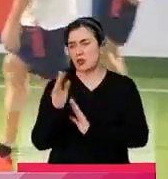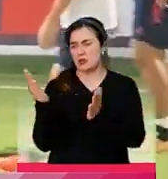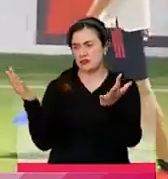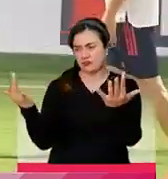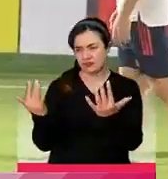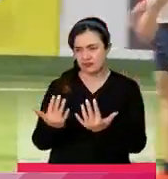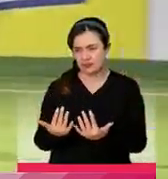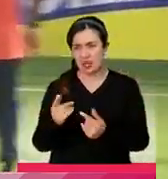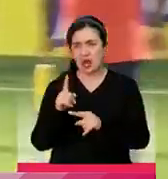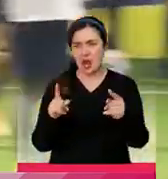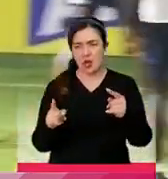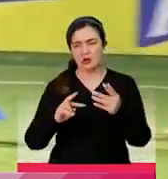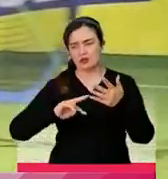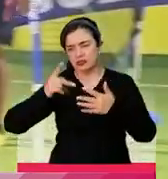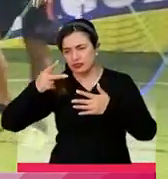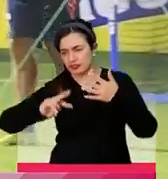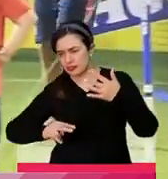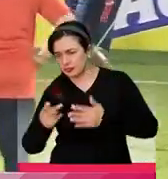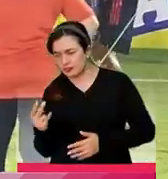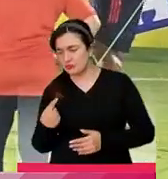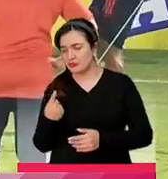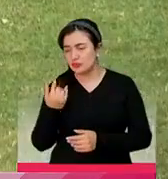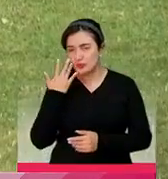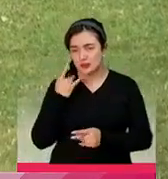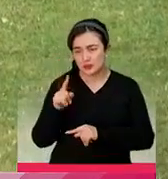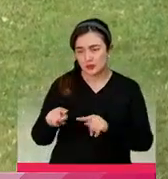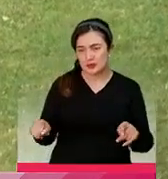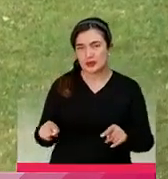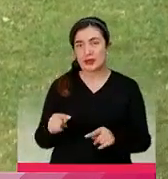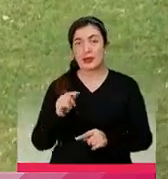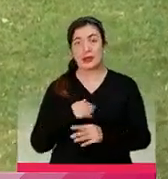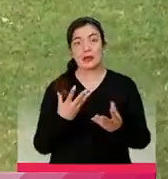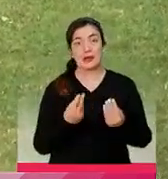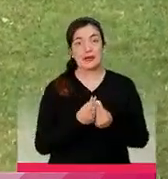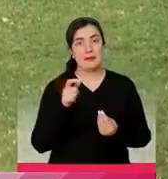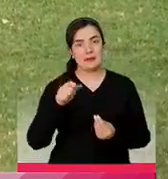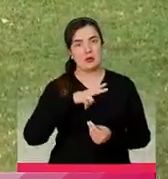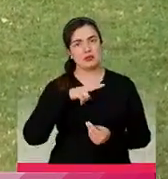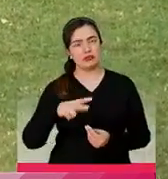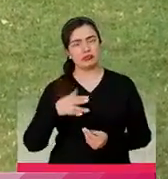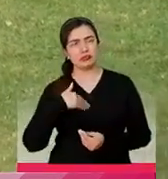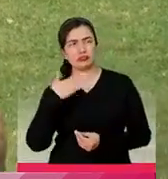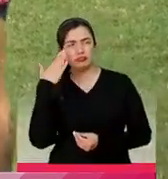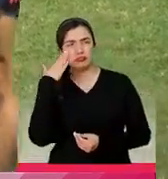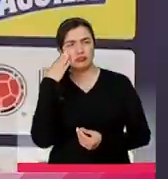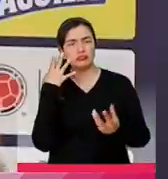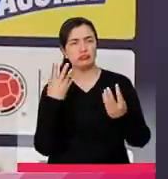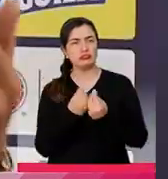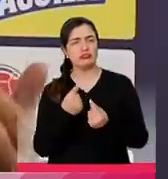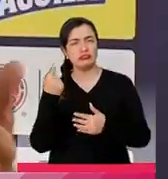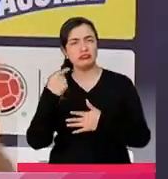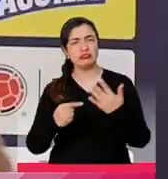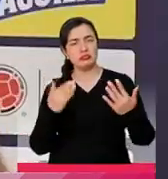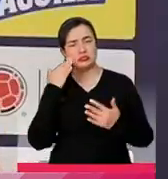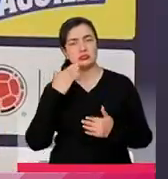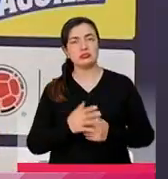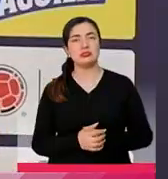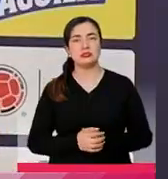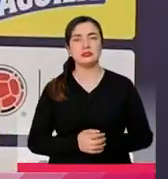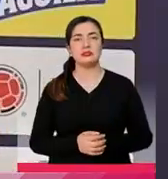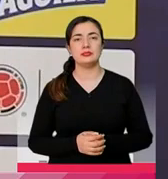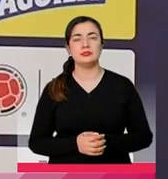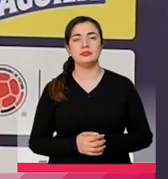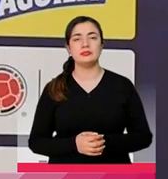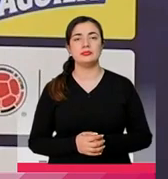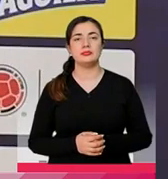bajas y altas que se han presentado en los últimos días pero el portugués afirma que estaba preparado para todo el minuto a minuto nosotros